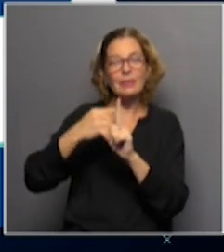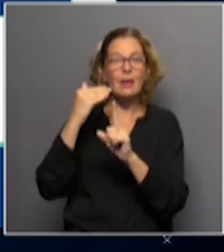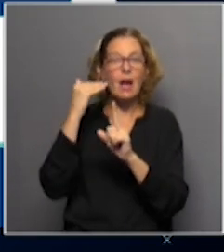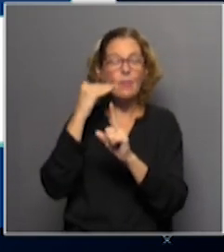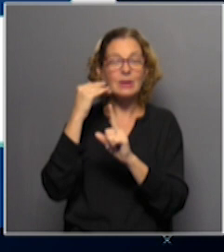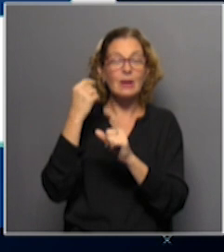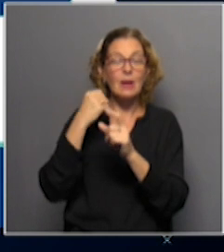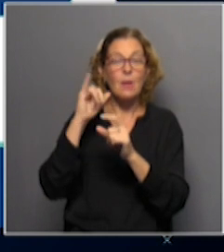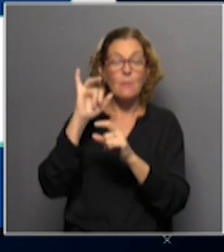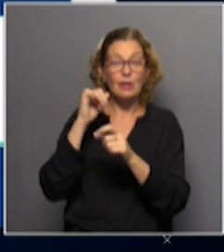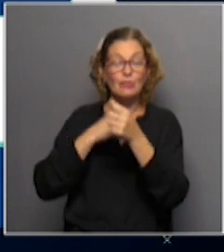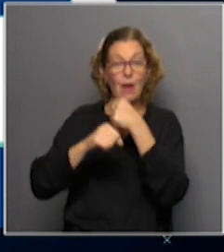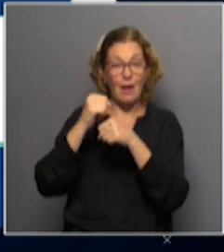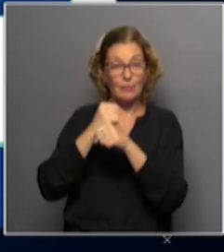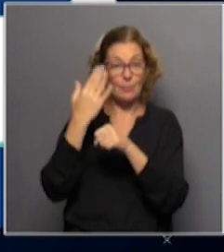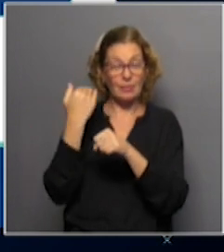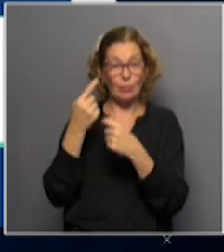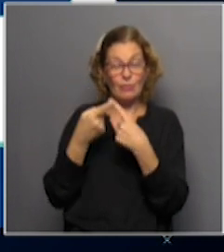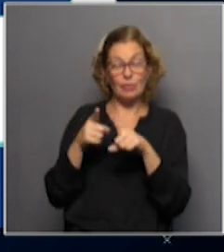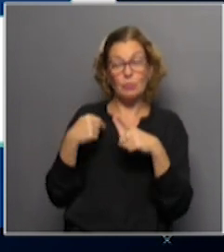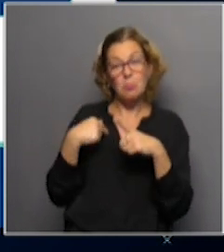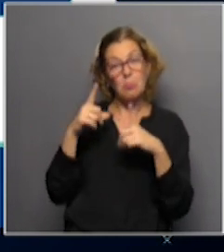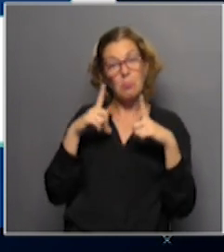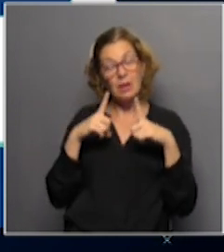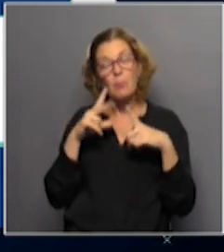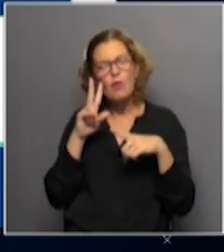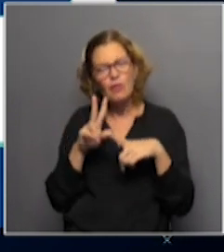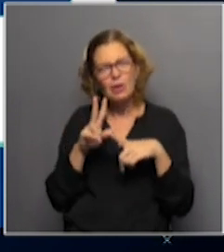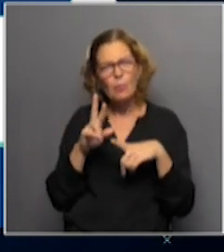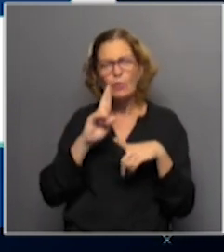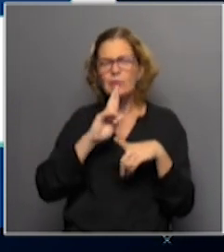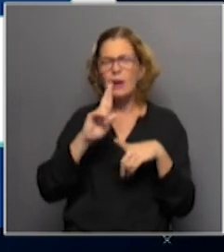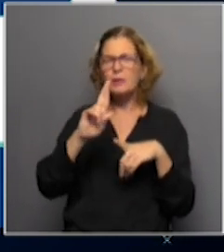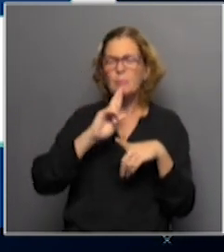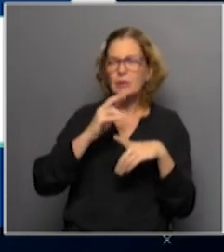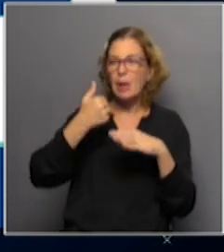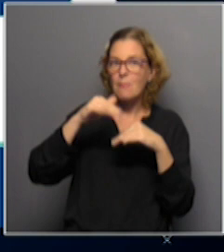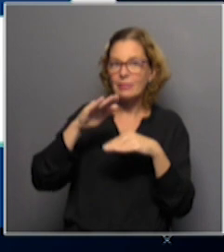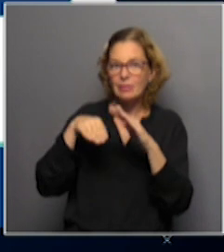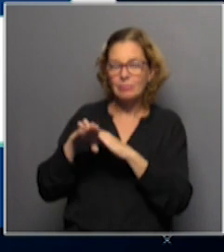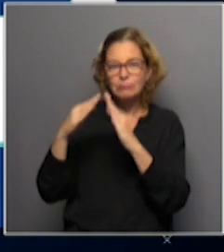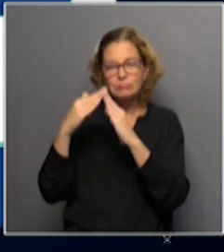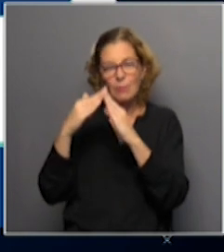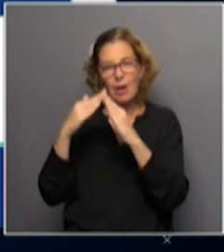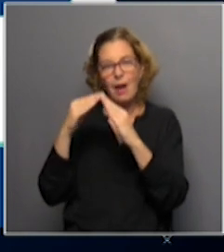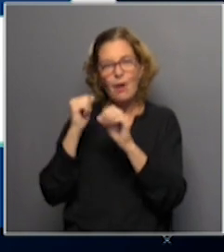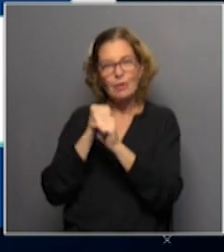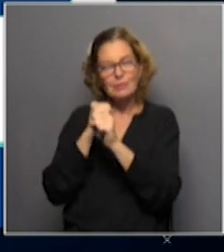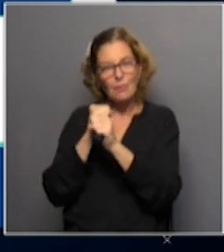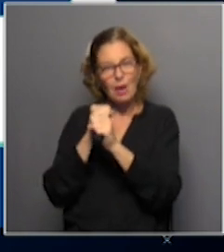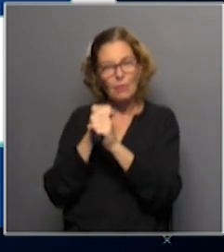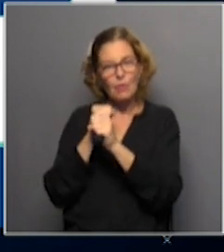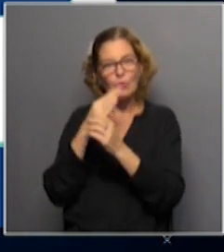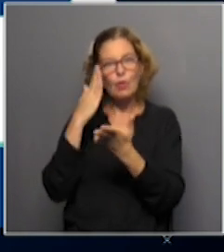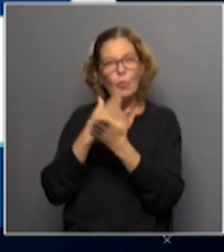de mayo del año pasado. O sea que, en realidad, uno esperaría ver como una respuesta mayor del teletrabajo, dado el deterioro que se observa en